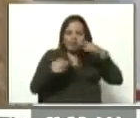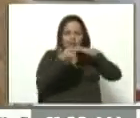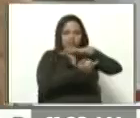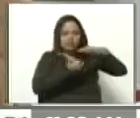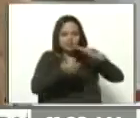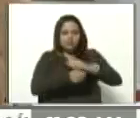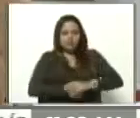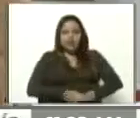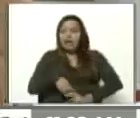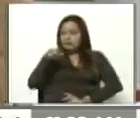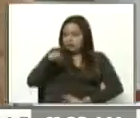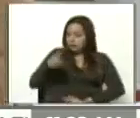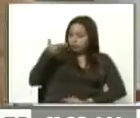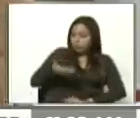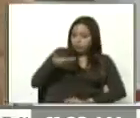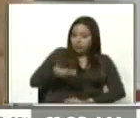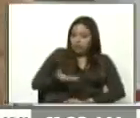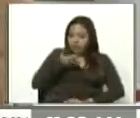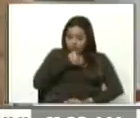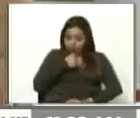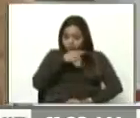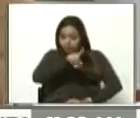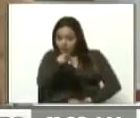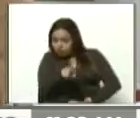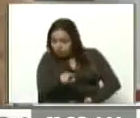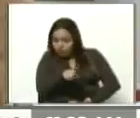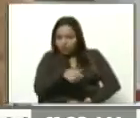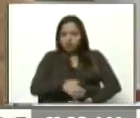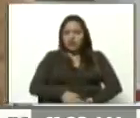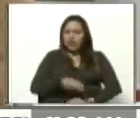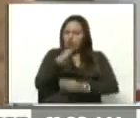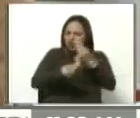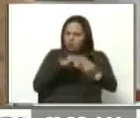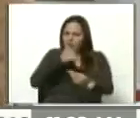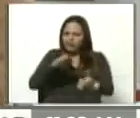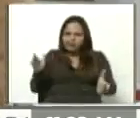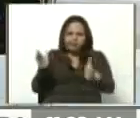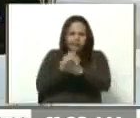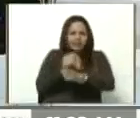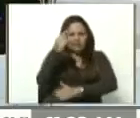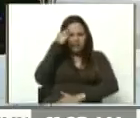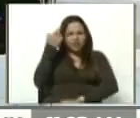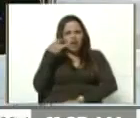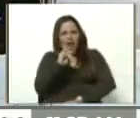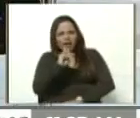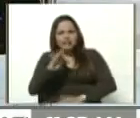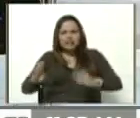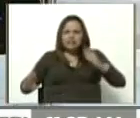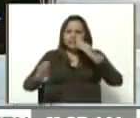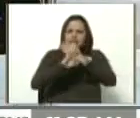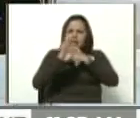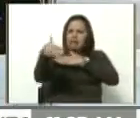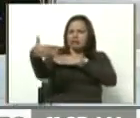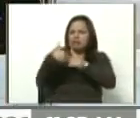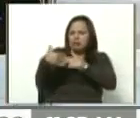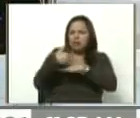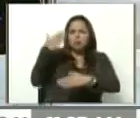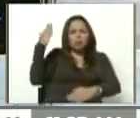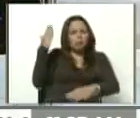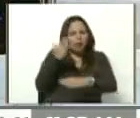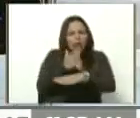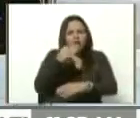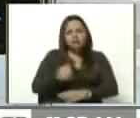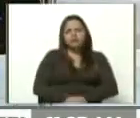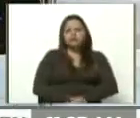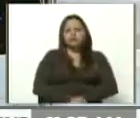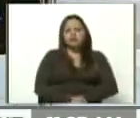Es importante eso que le quería justamente preguntar, ¿cómo se ha logrado esto en un marco de asedio por un bloqueo, de una